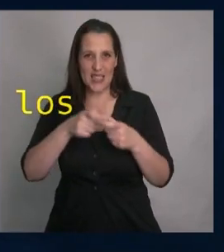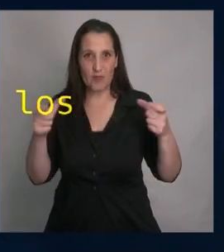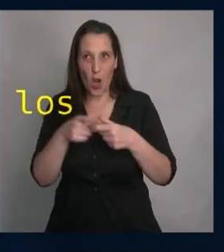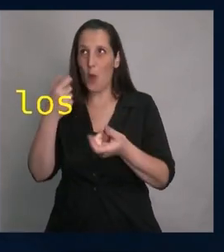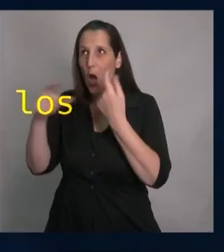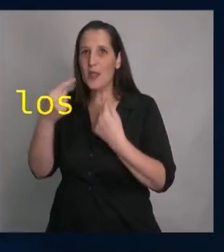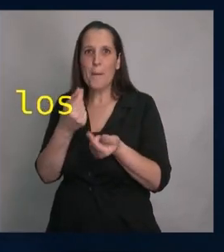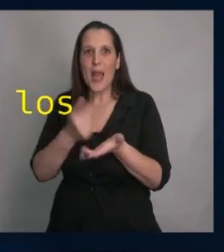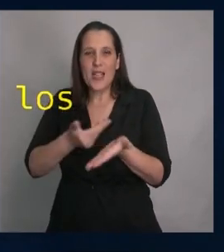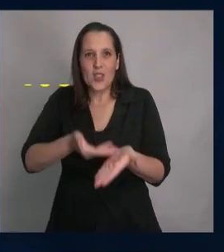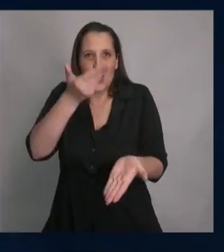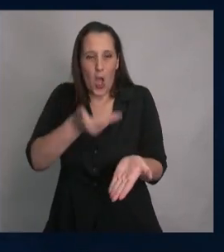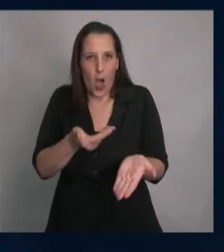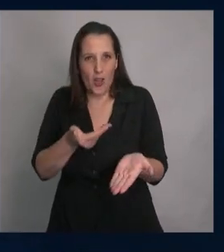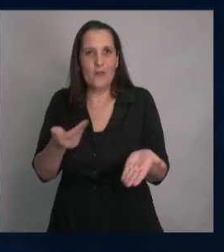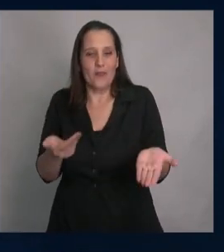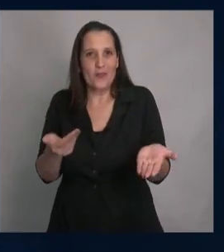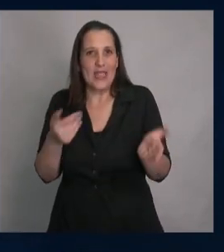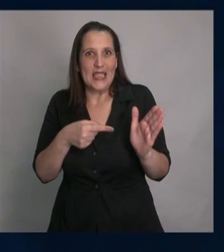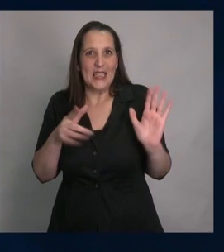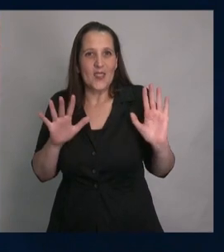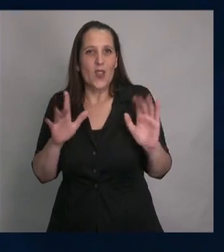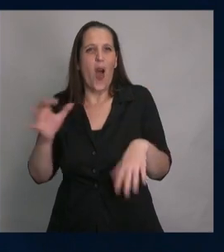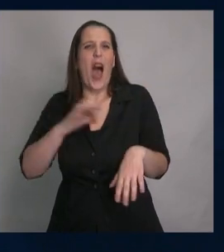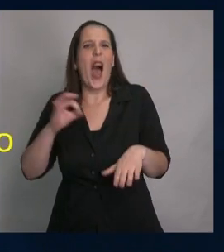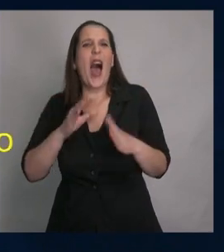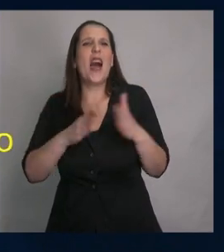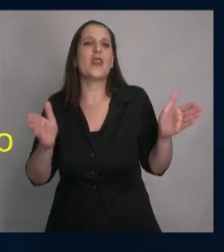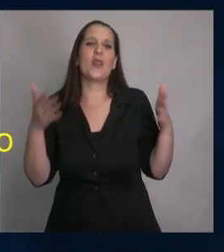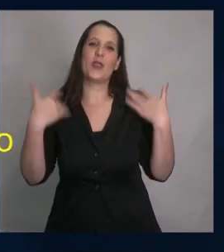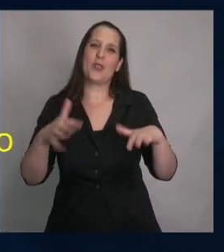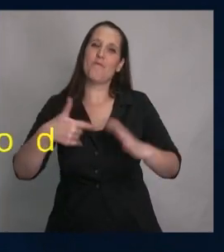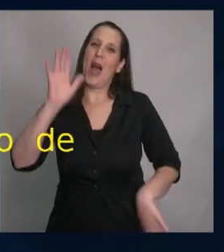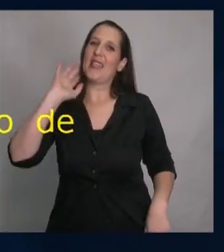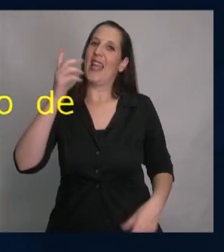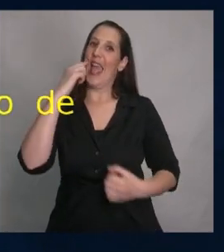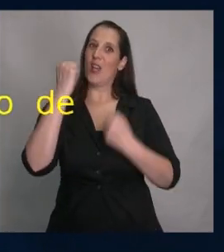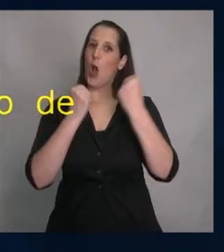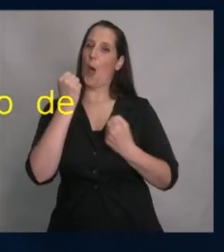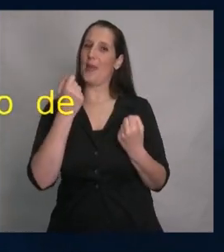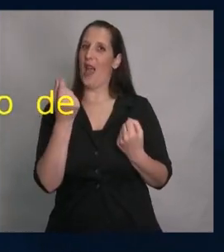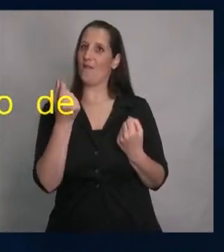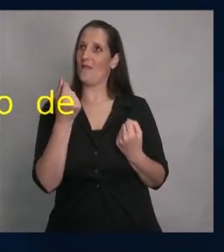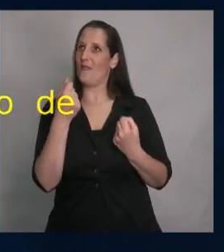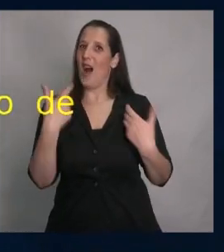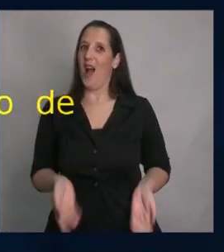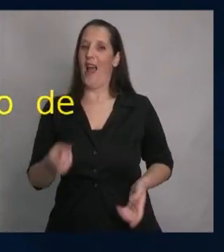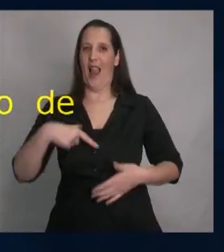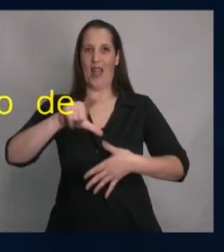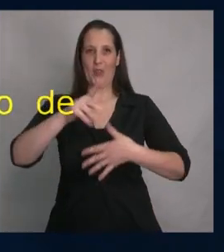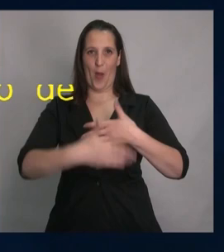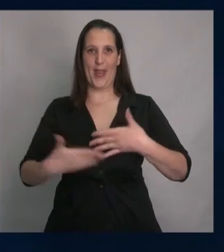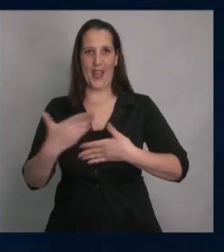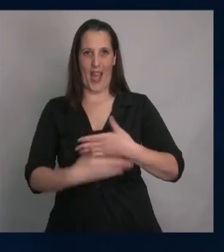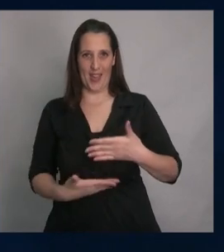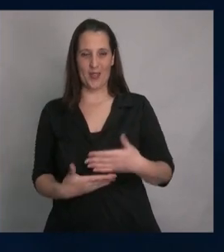fueron los años dourados de la economía latinoamericana. ¿Qué creo que